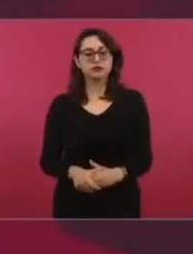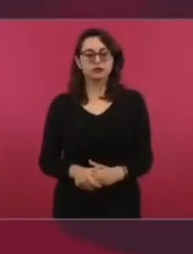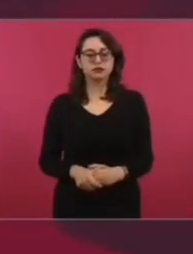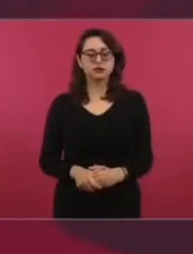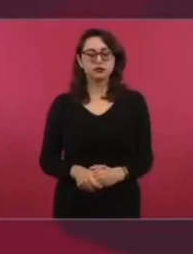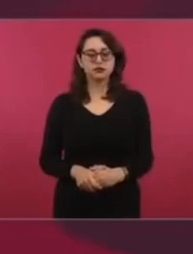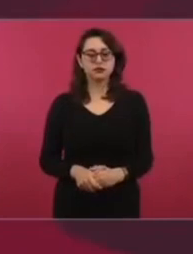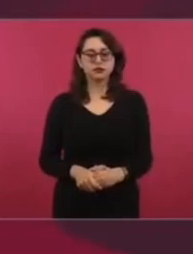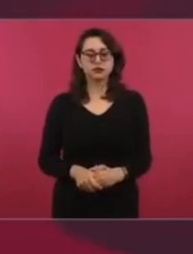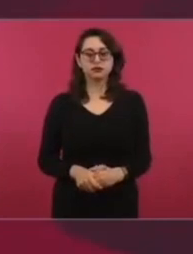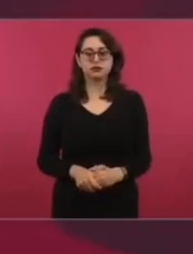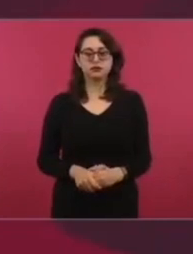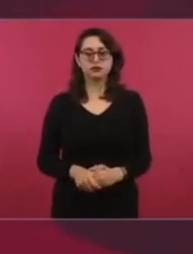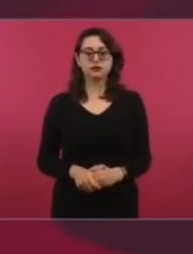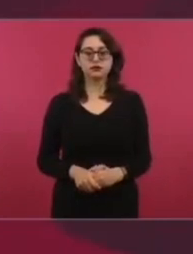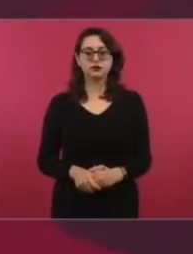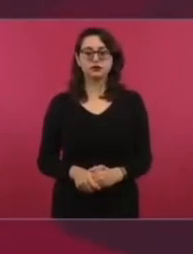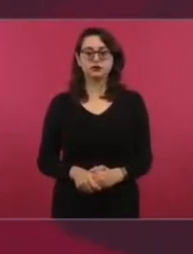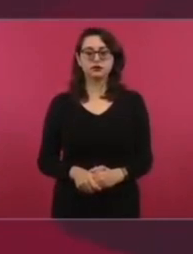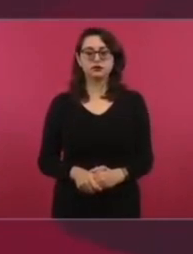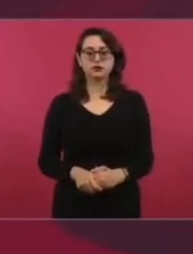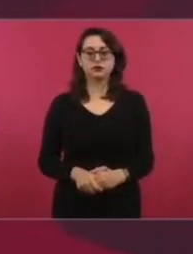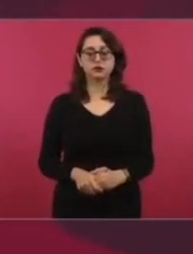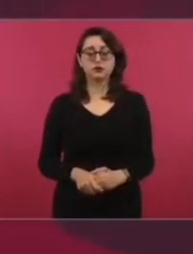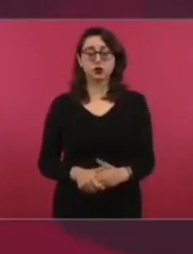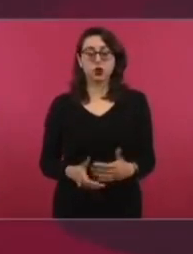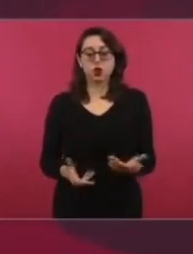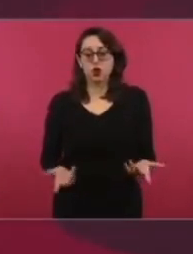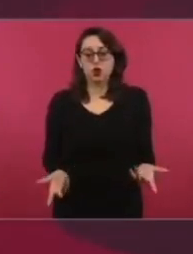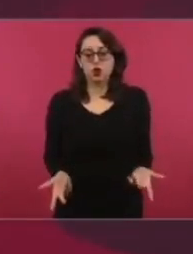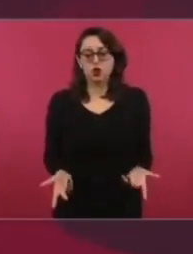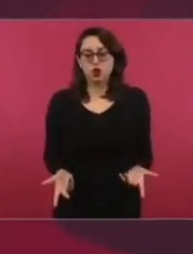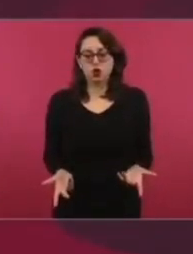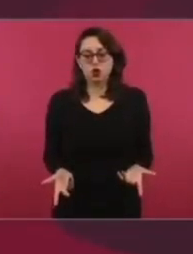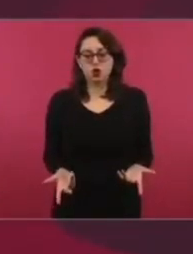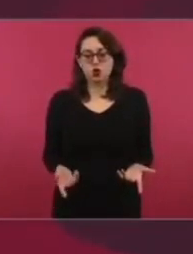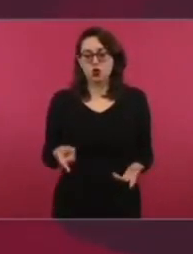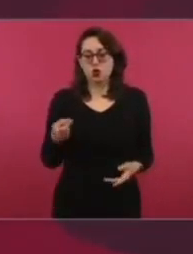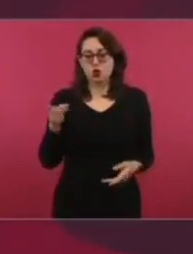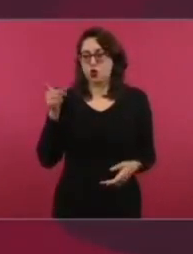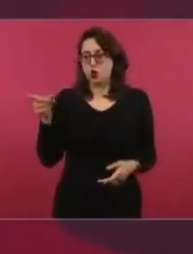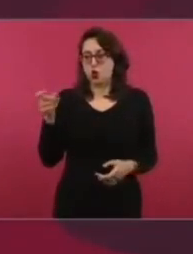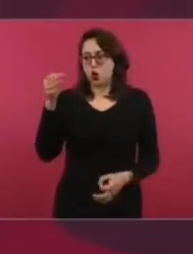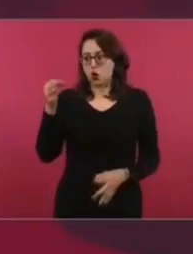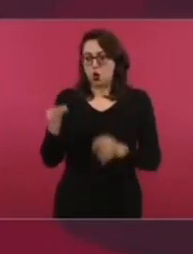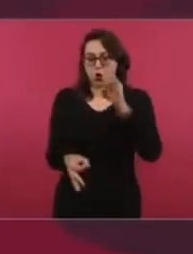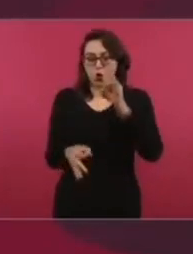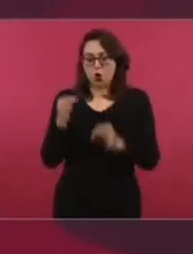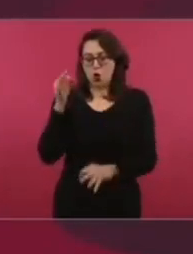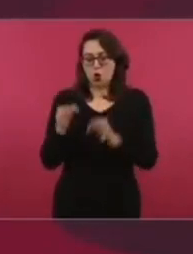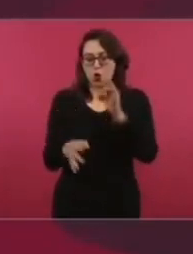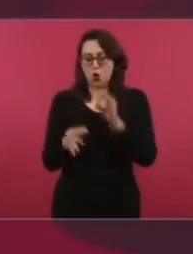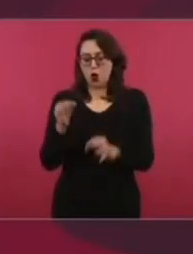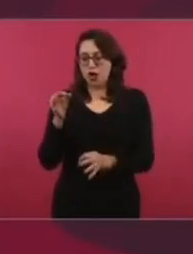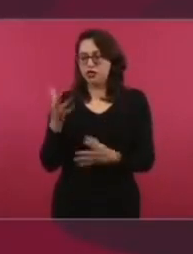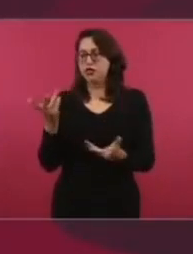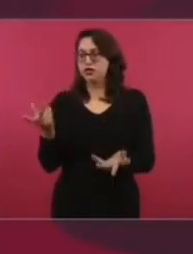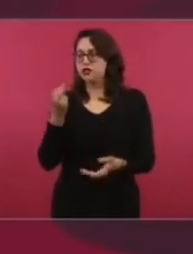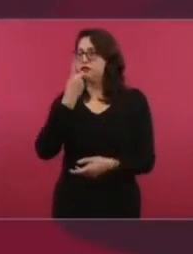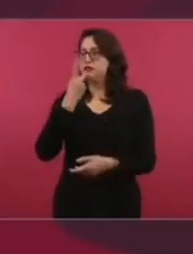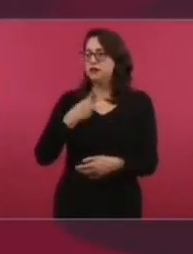transformación la tenga fácil pueda presentar la reforma al poder judicial y con la mayoría